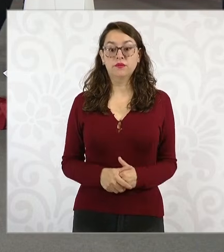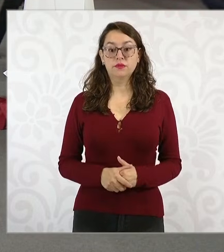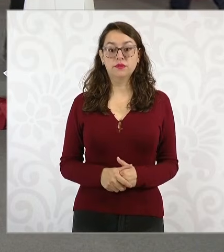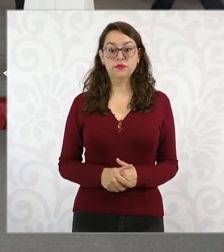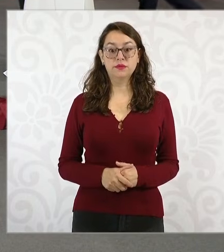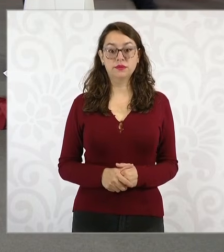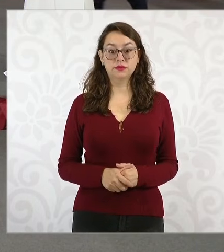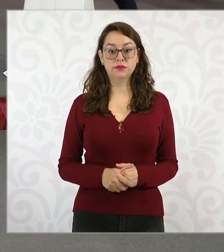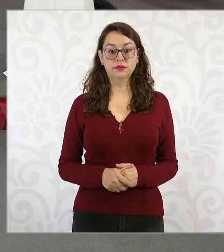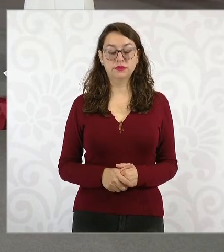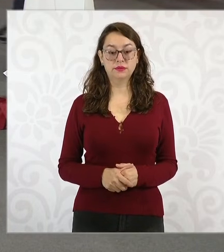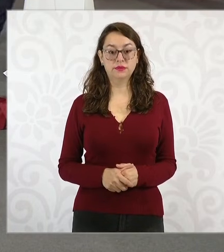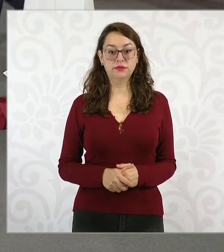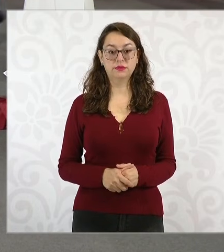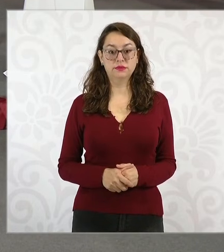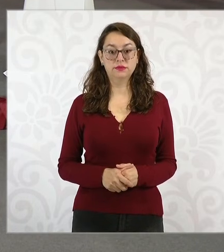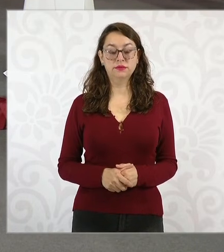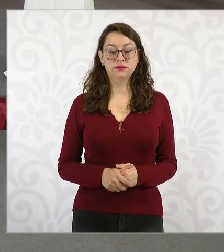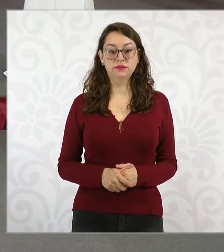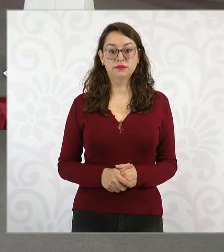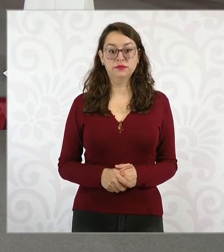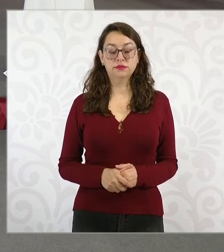¿También allá? Voy a presentar. Sí.